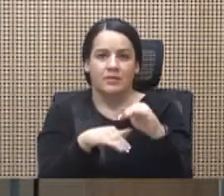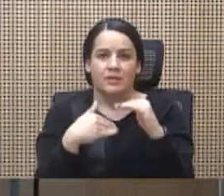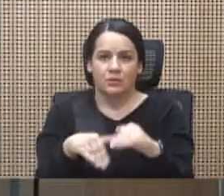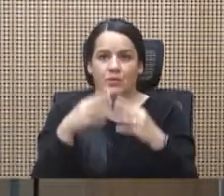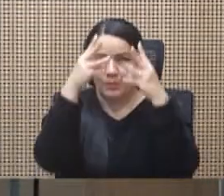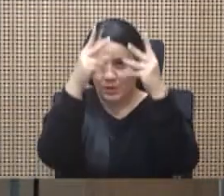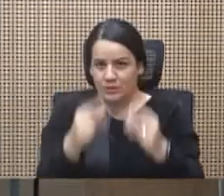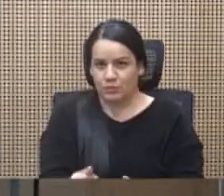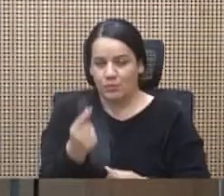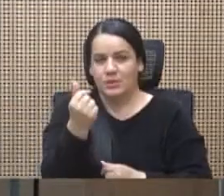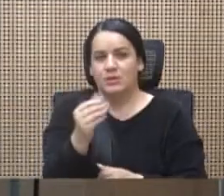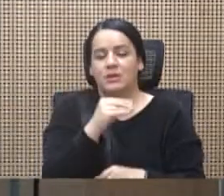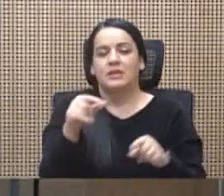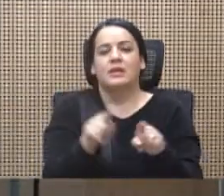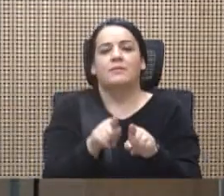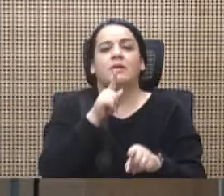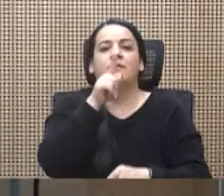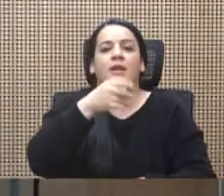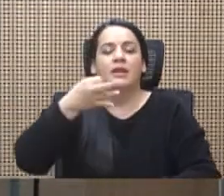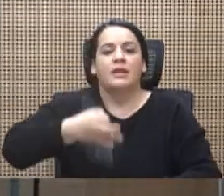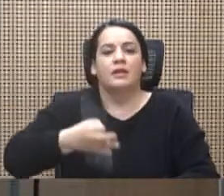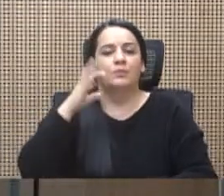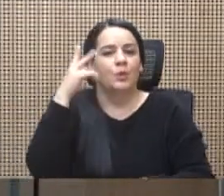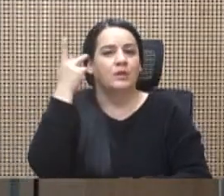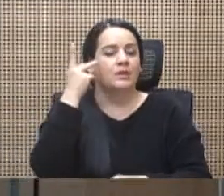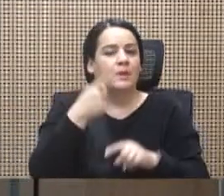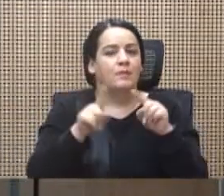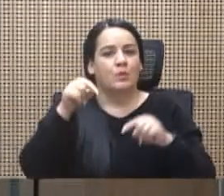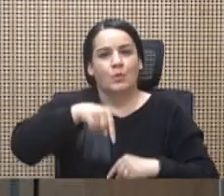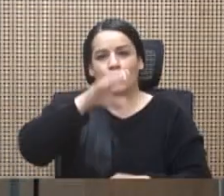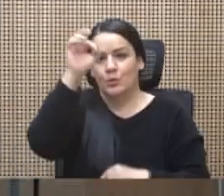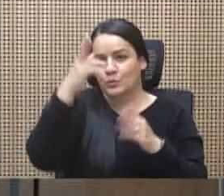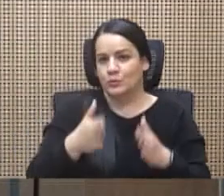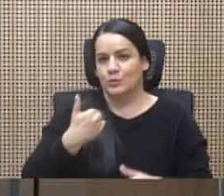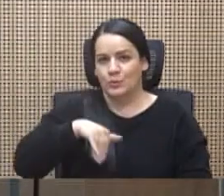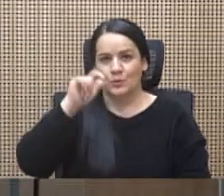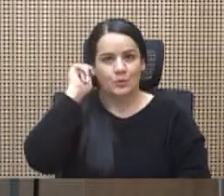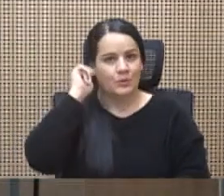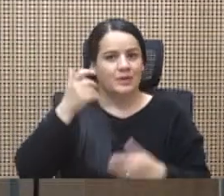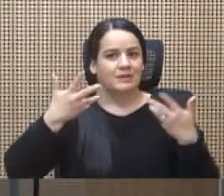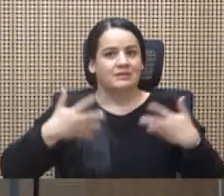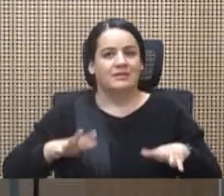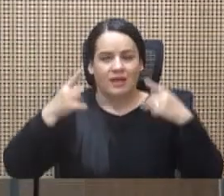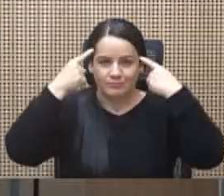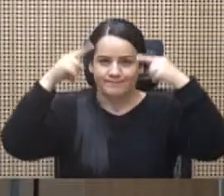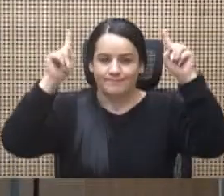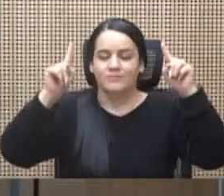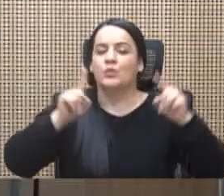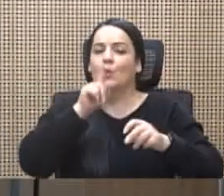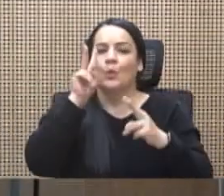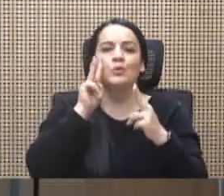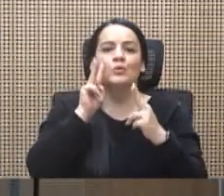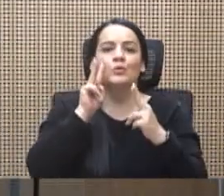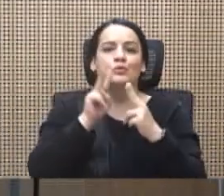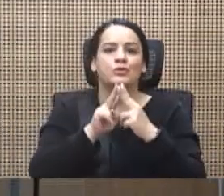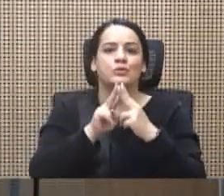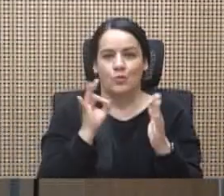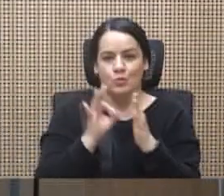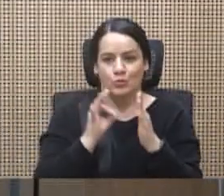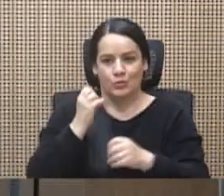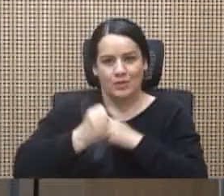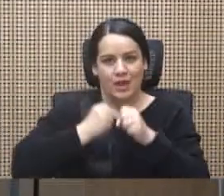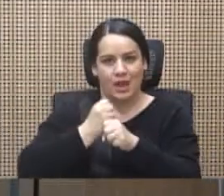presupuestarias y rivalidades políticas pero hoy los y las costarricenses estamos por fin conociendo los frutos de décadas de trabajo